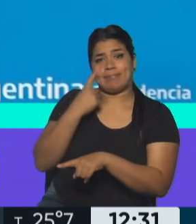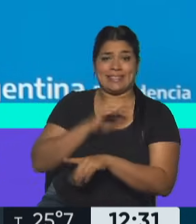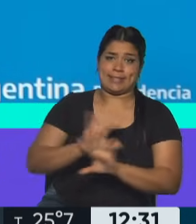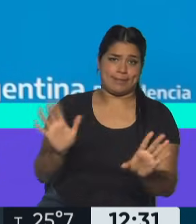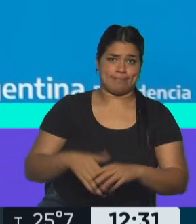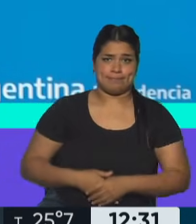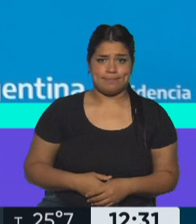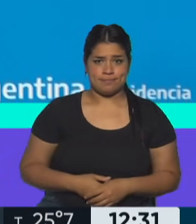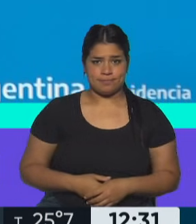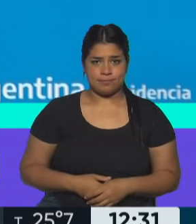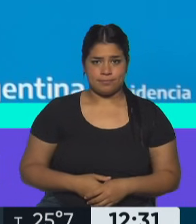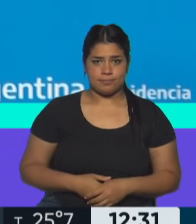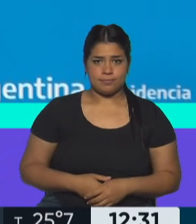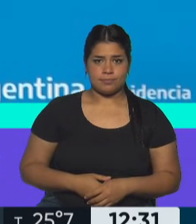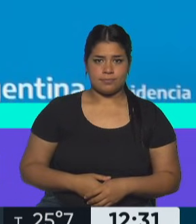Silvia.